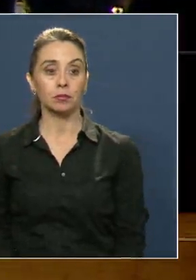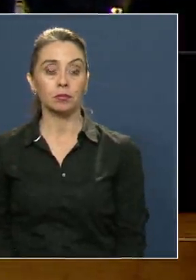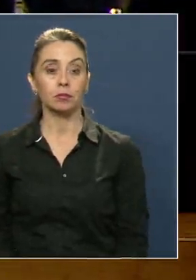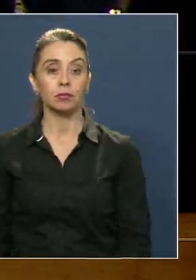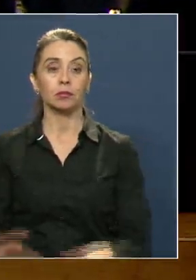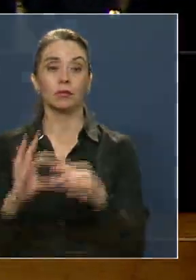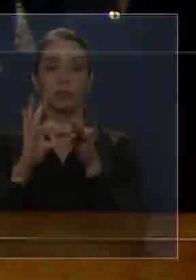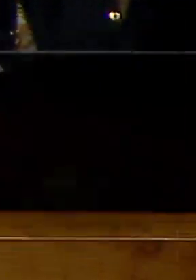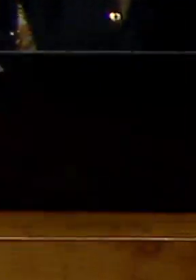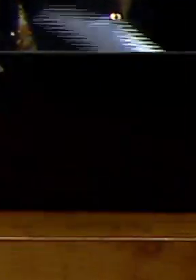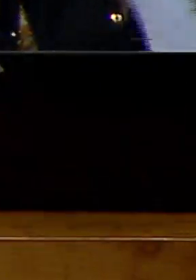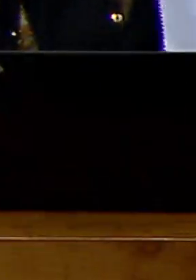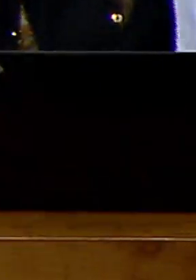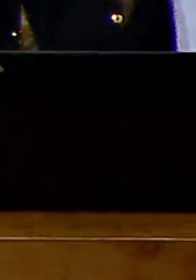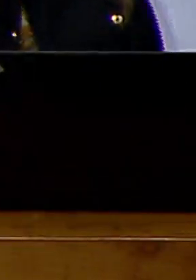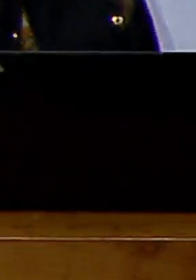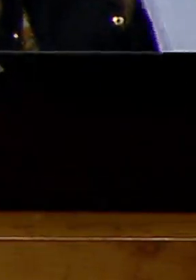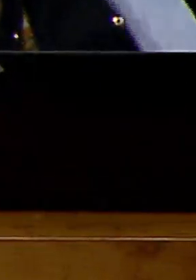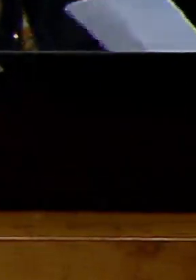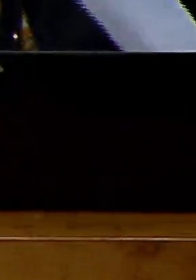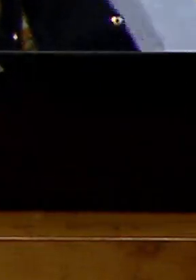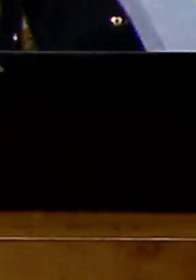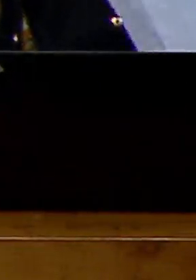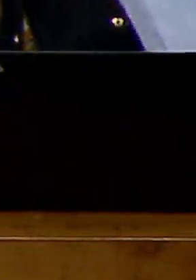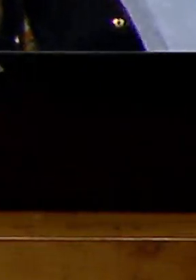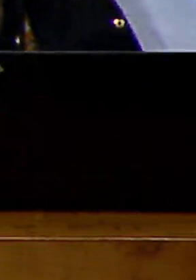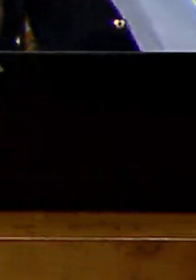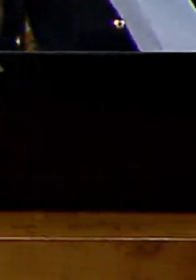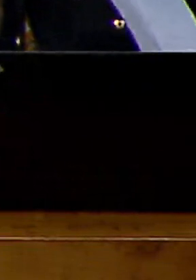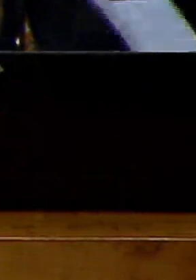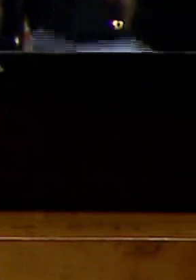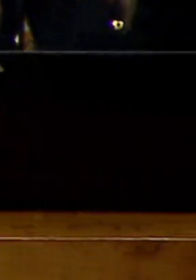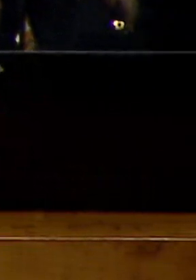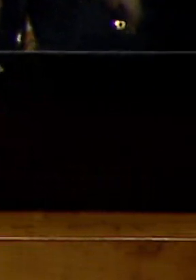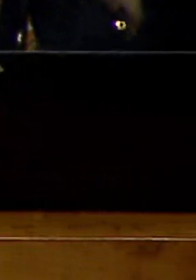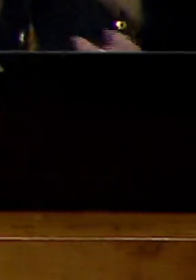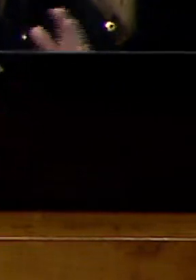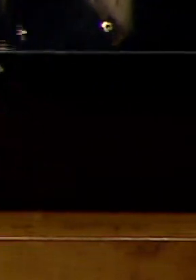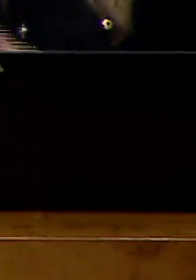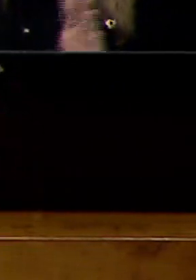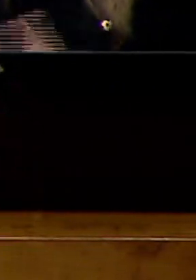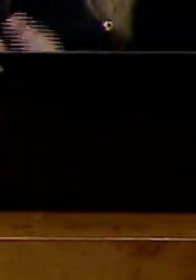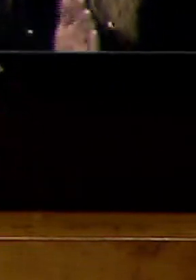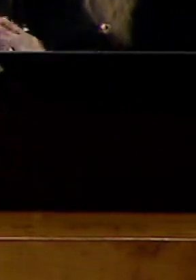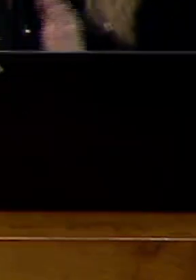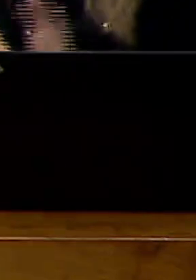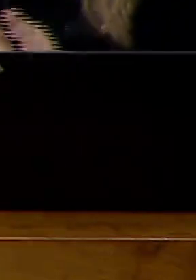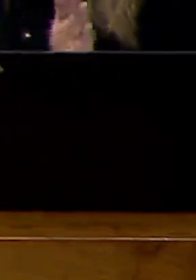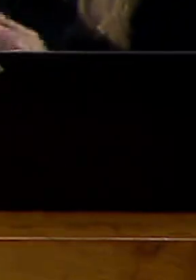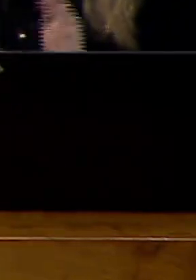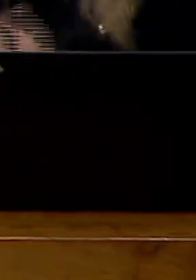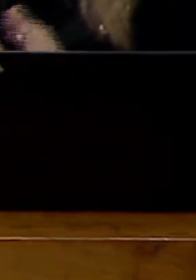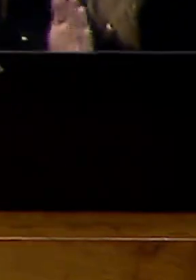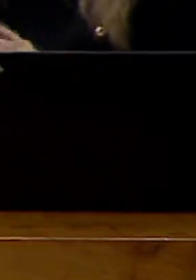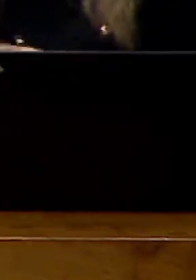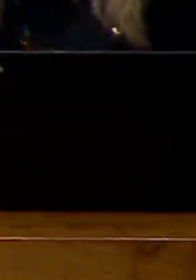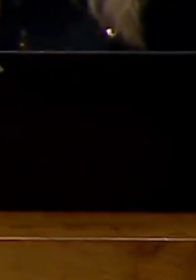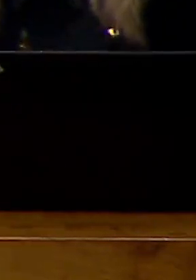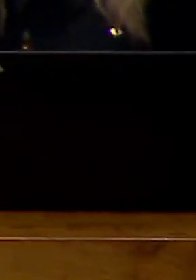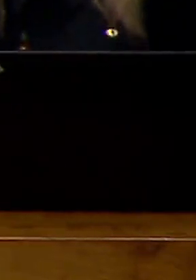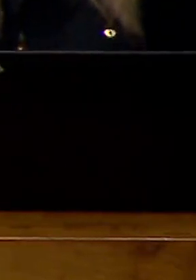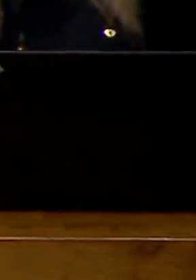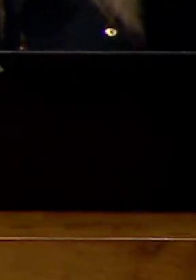Gracias, señora diputada Doña Jimena Fandón. Le ofrezco la palabra a la honorable diputada doña Camila Rojas